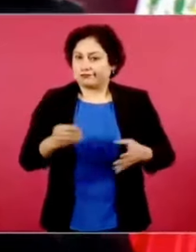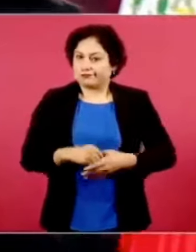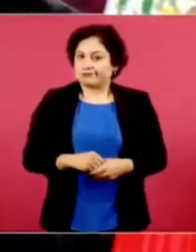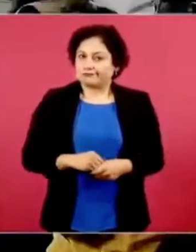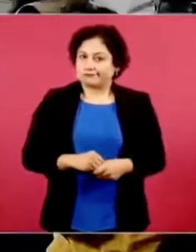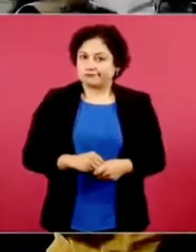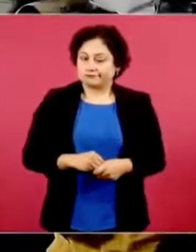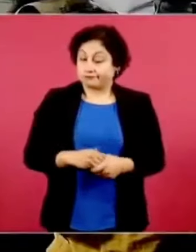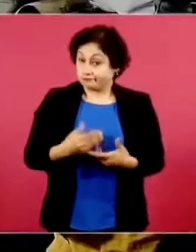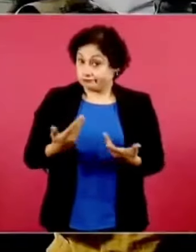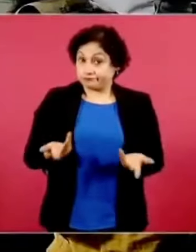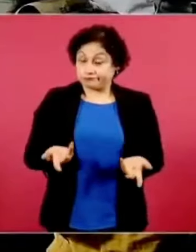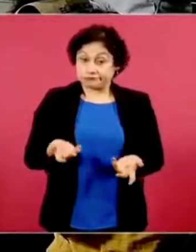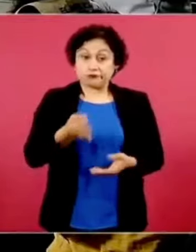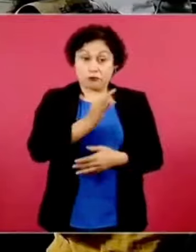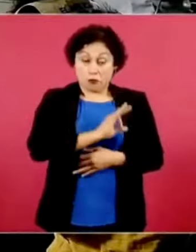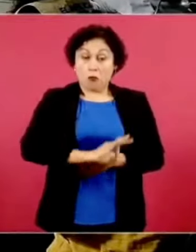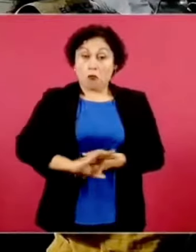pues así,